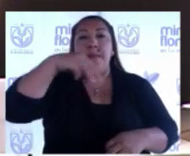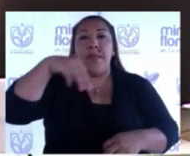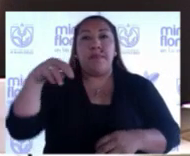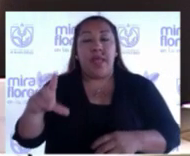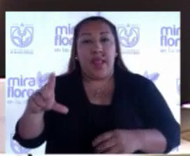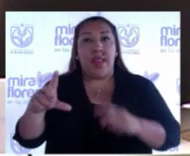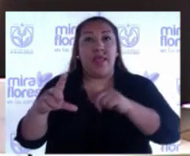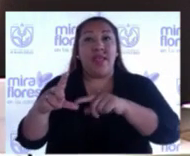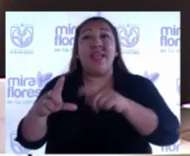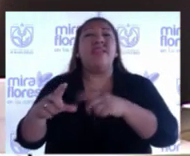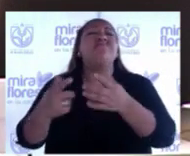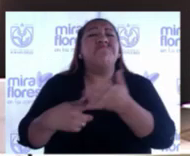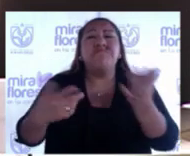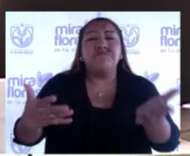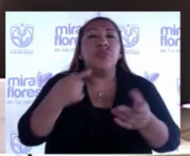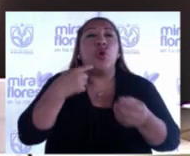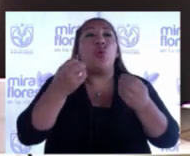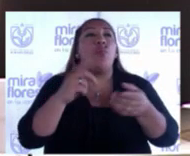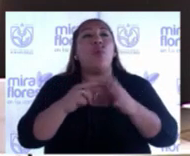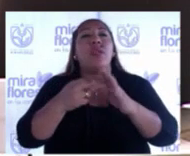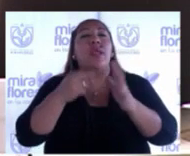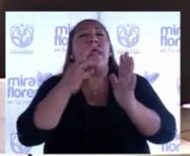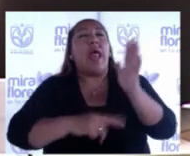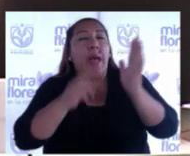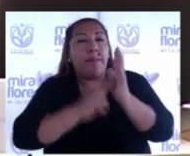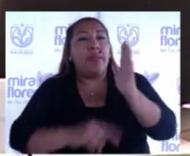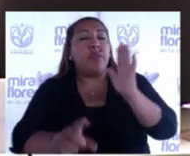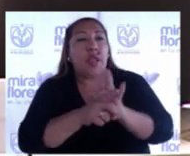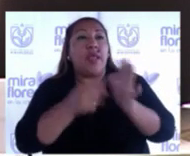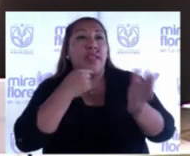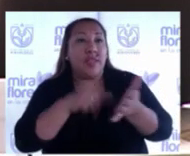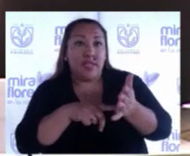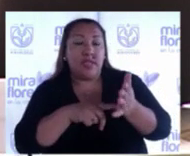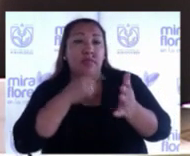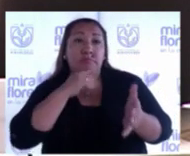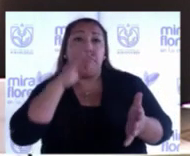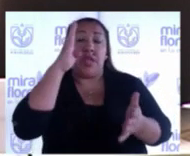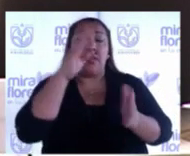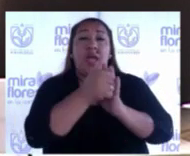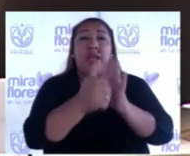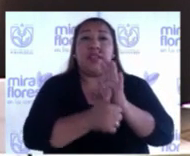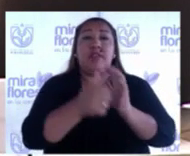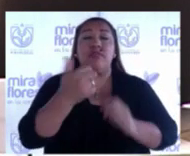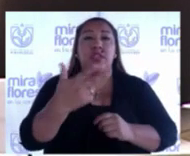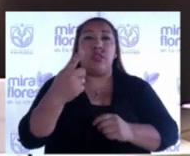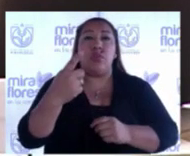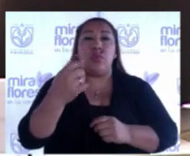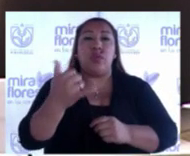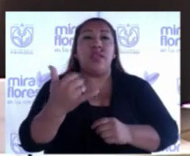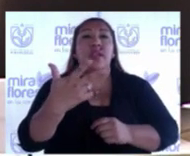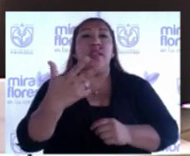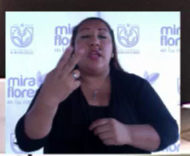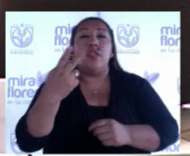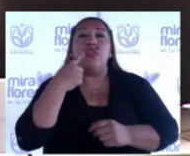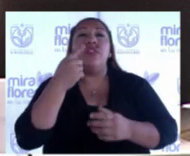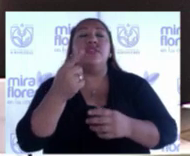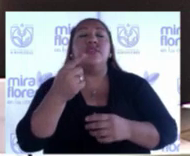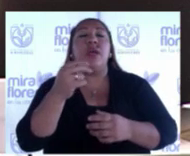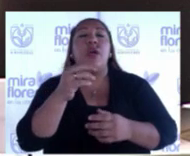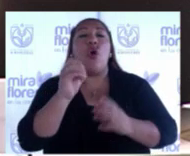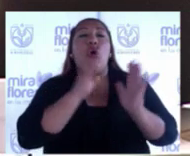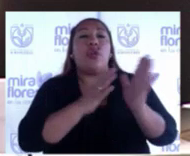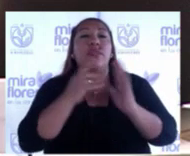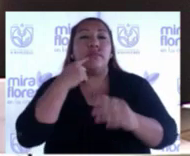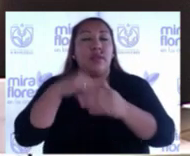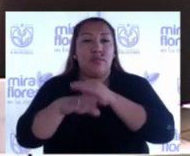MML. Los procedimientos y consideraciones para tal autorización lo dispone los artículos 31 y 32 de la mencionada ordenanza, y